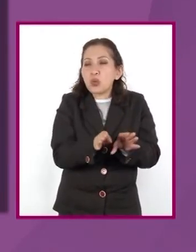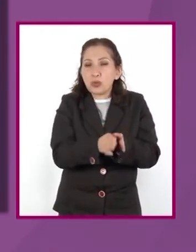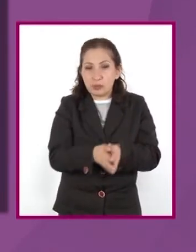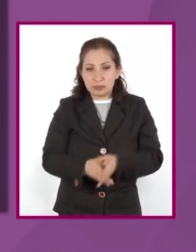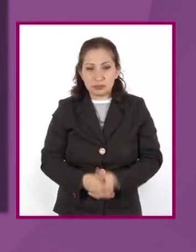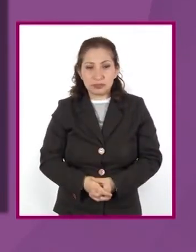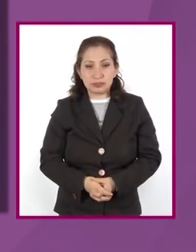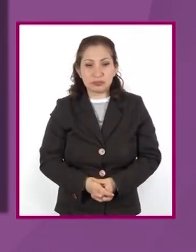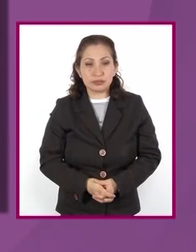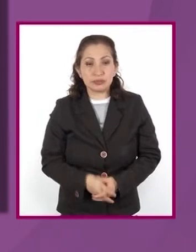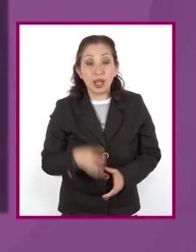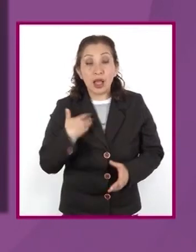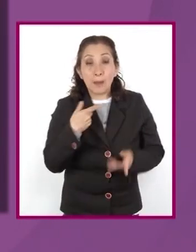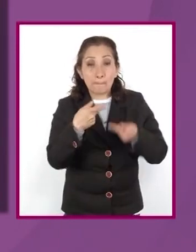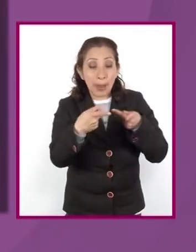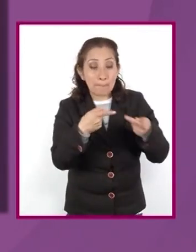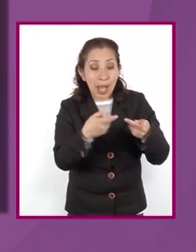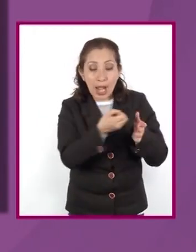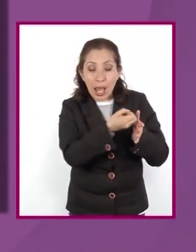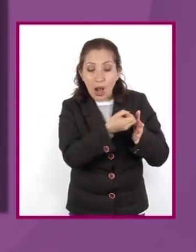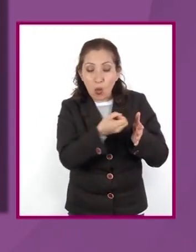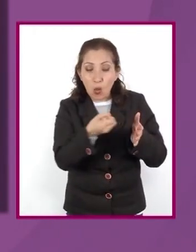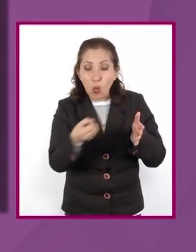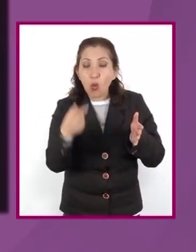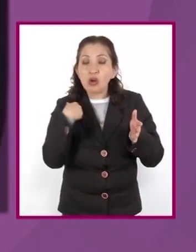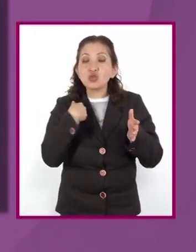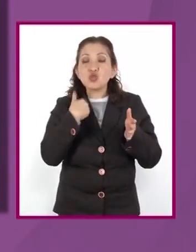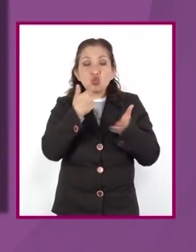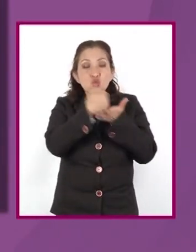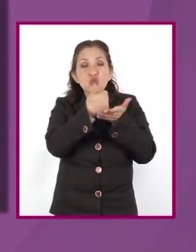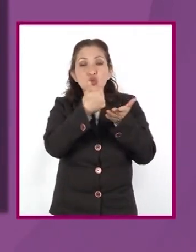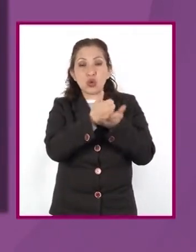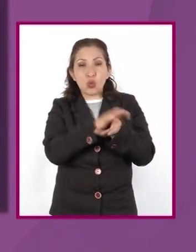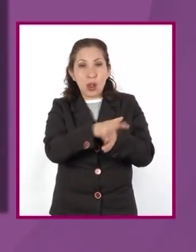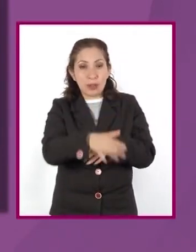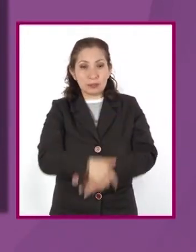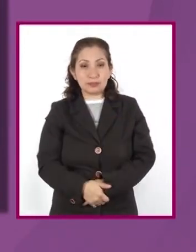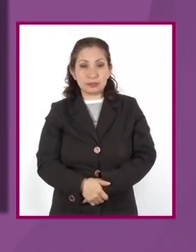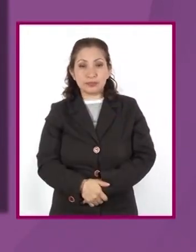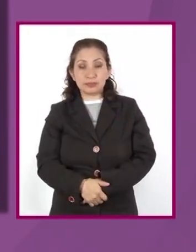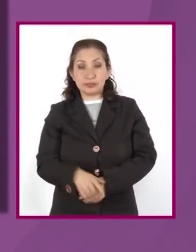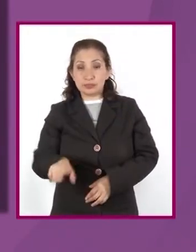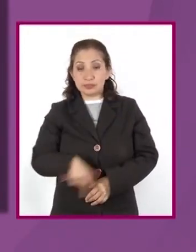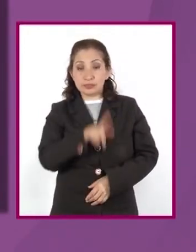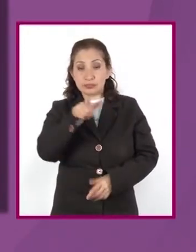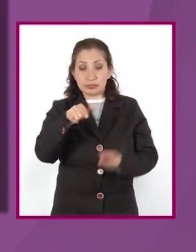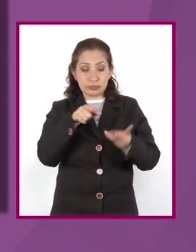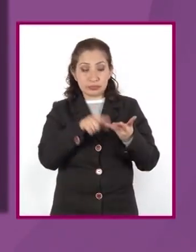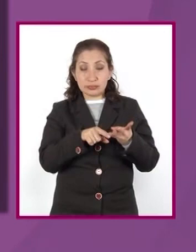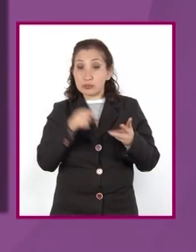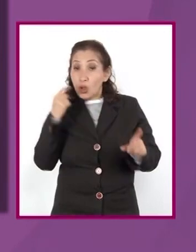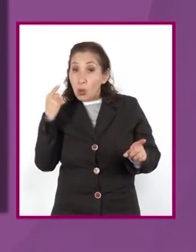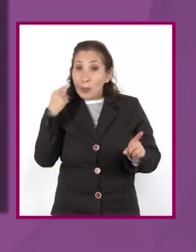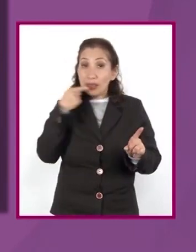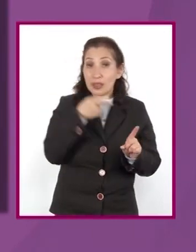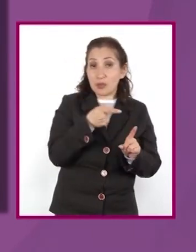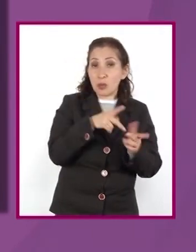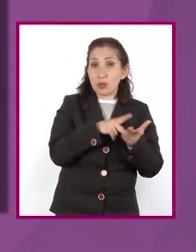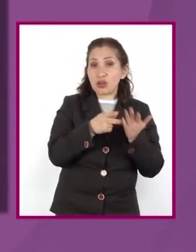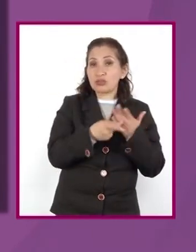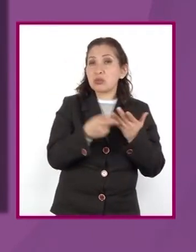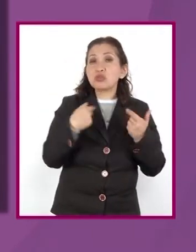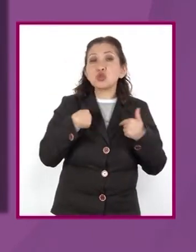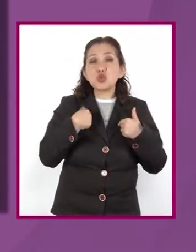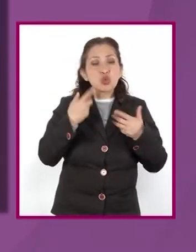específicamente, es decir, cómo se puede contribuir a solucionarlo. El siguiente paso es definir el objetivo del proyecto,